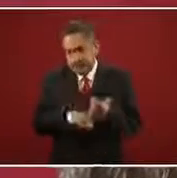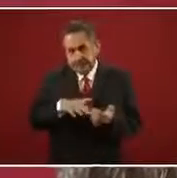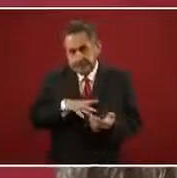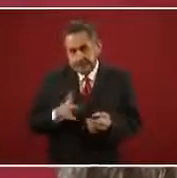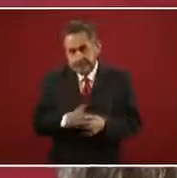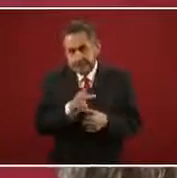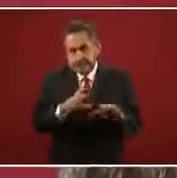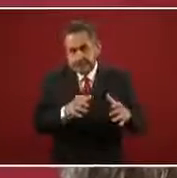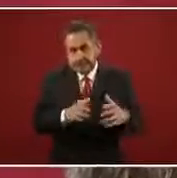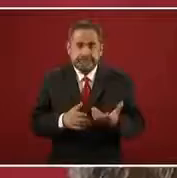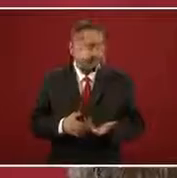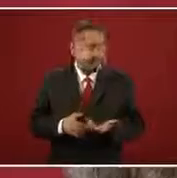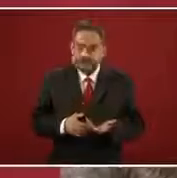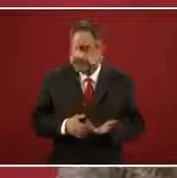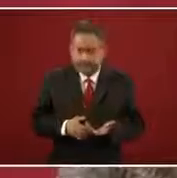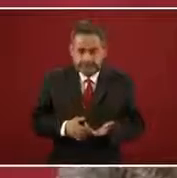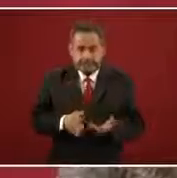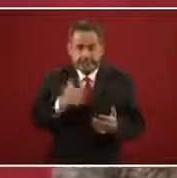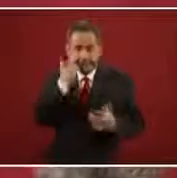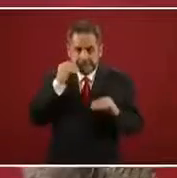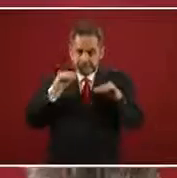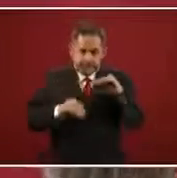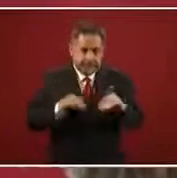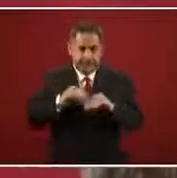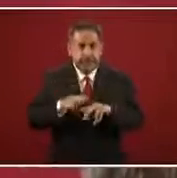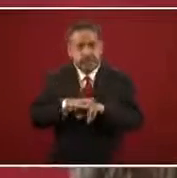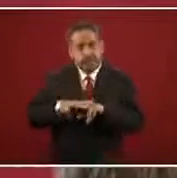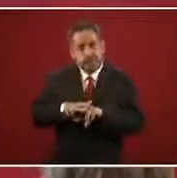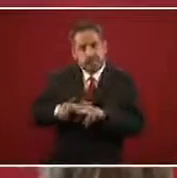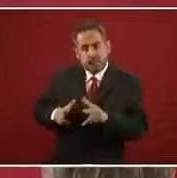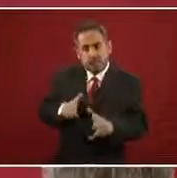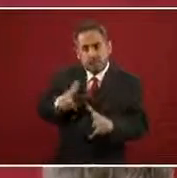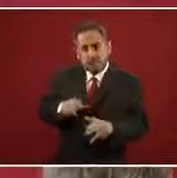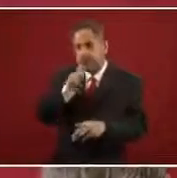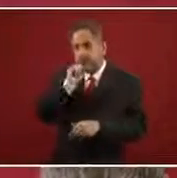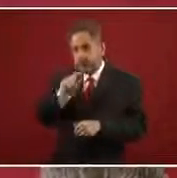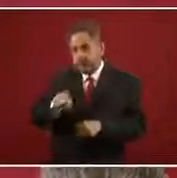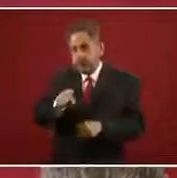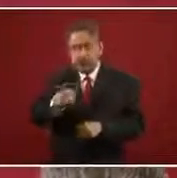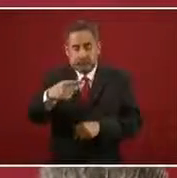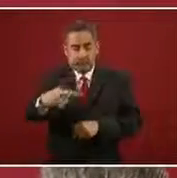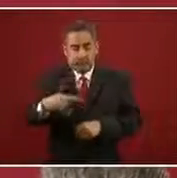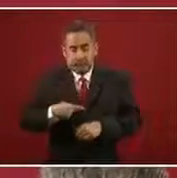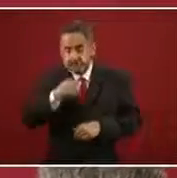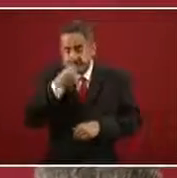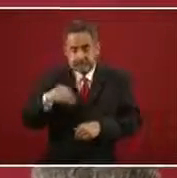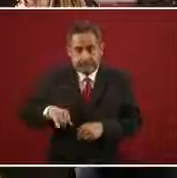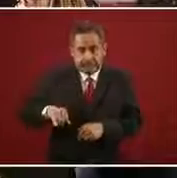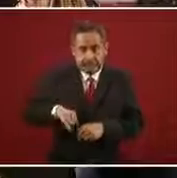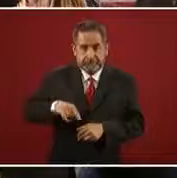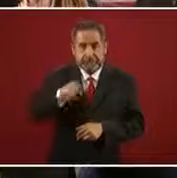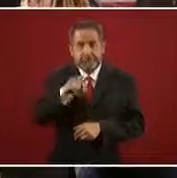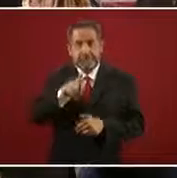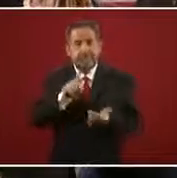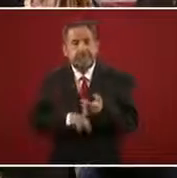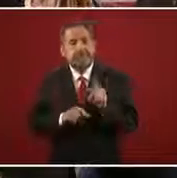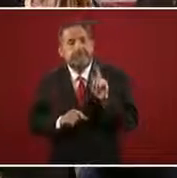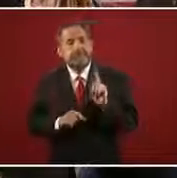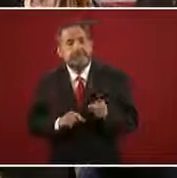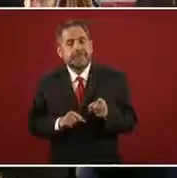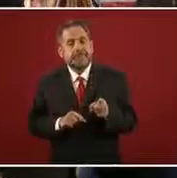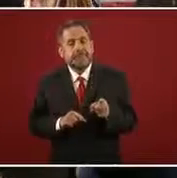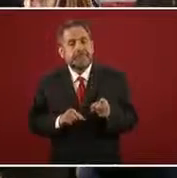Entonces, lo que se quiere también con el tren, por eso tu pregunta es interesante, es que